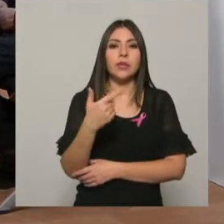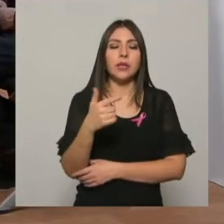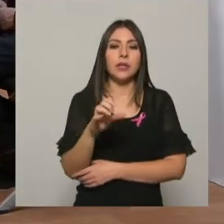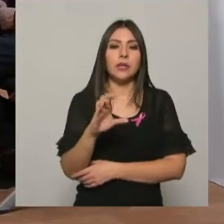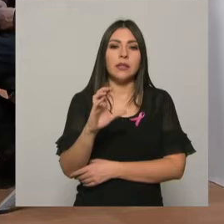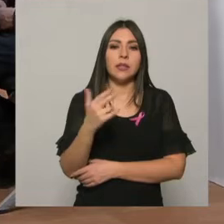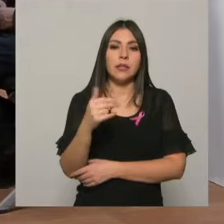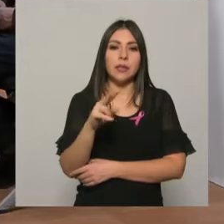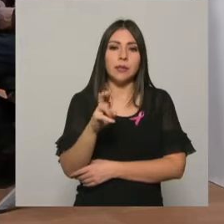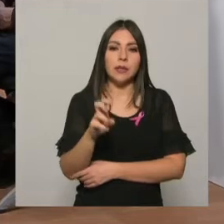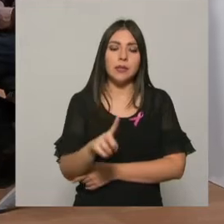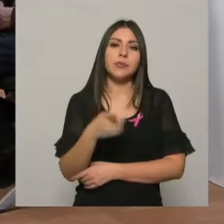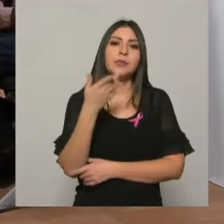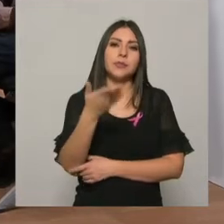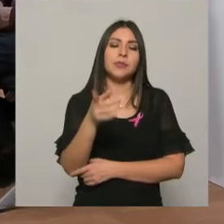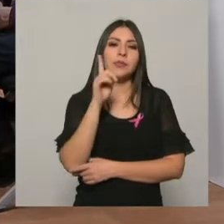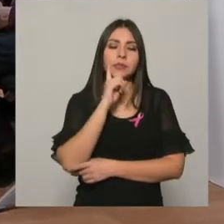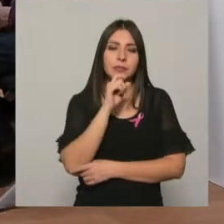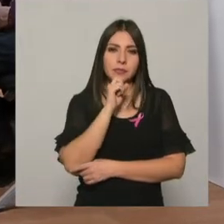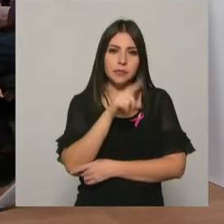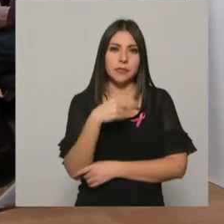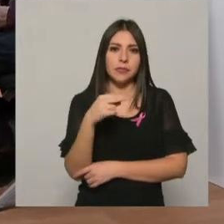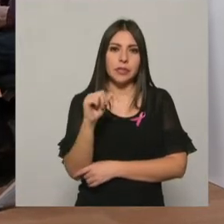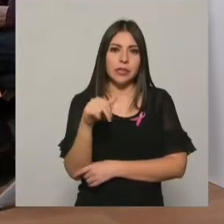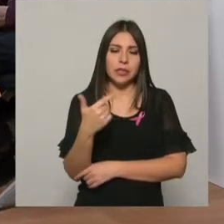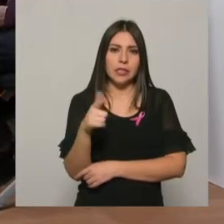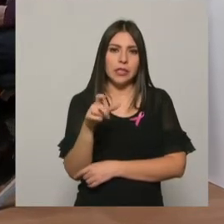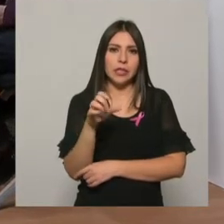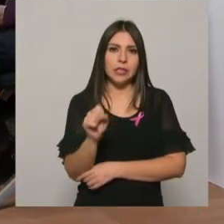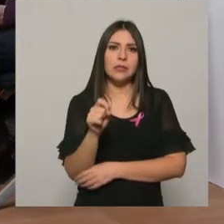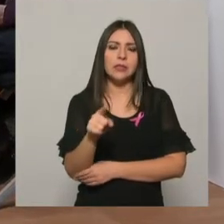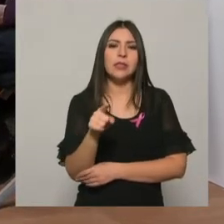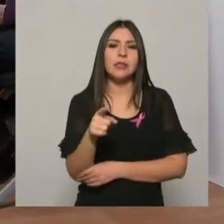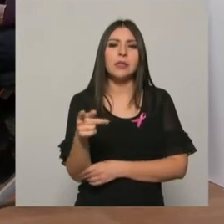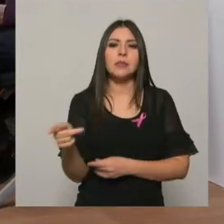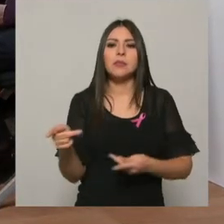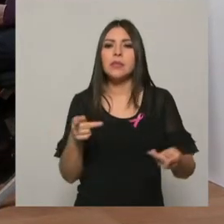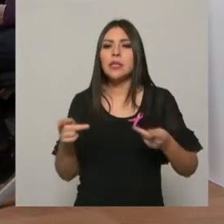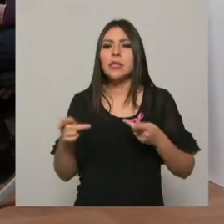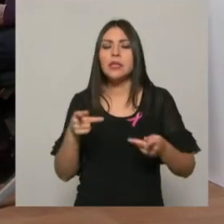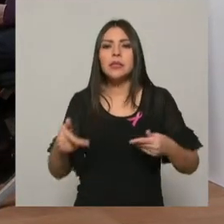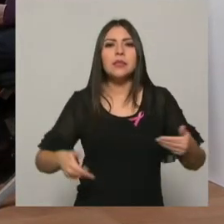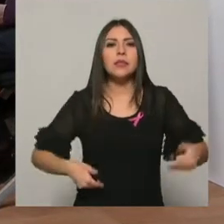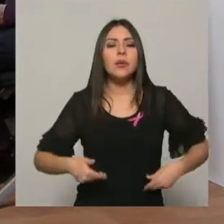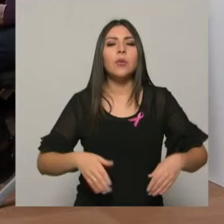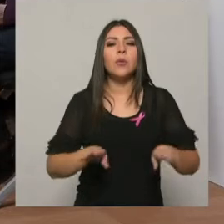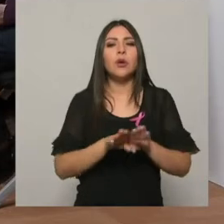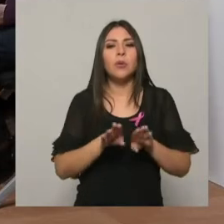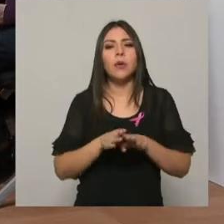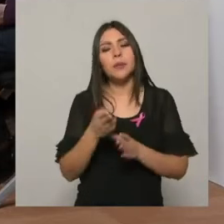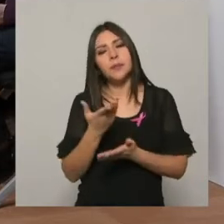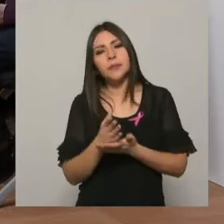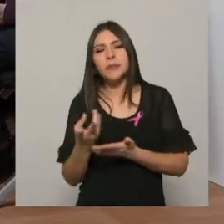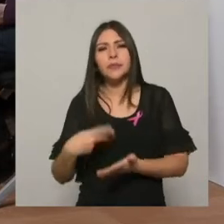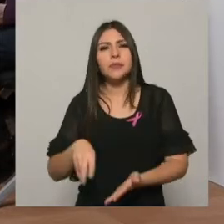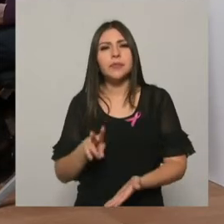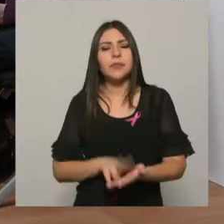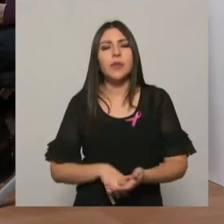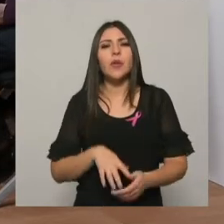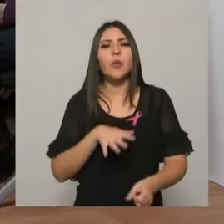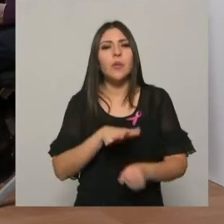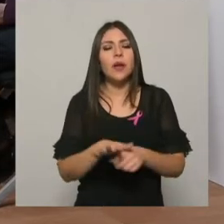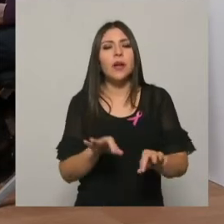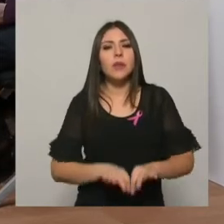Pelayo, evidentemente en esta trama. ¿Cómo te preparaste para el personaje? Además, ¿qué importancia tuvo para ti pues darle vida a